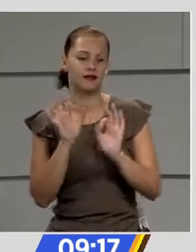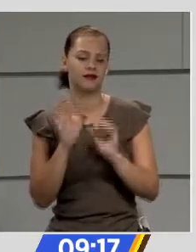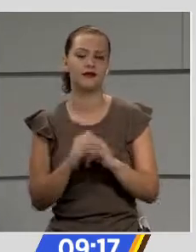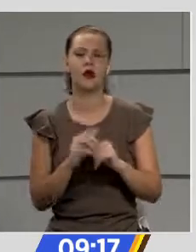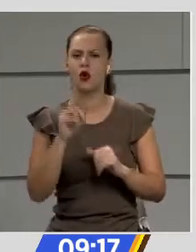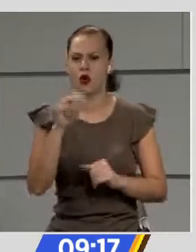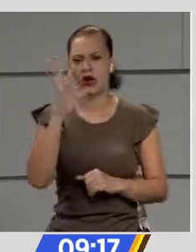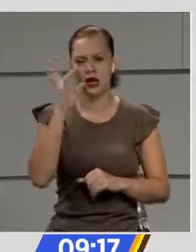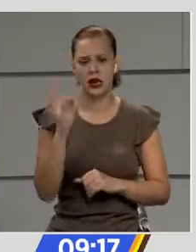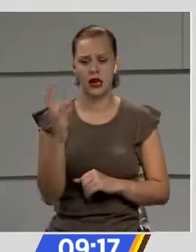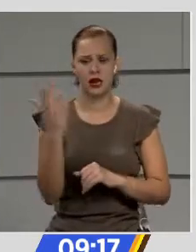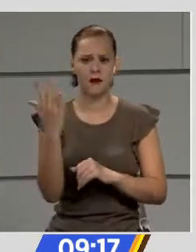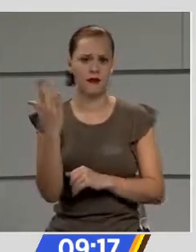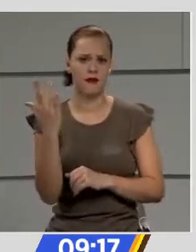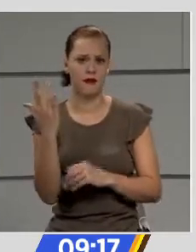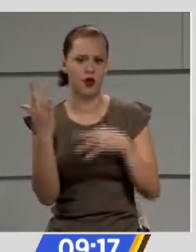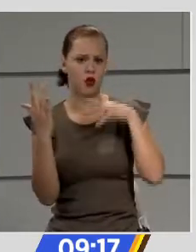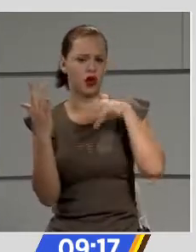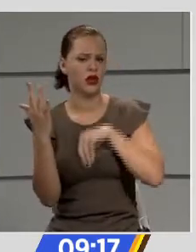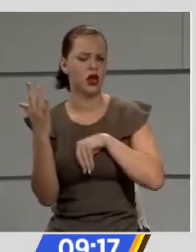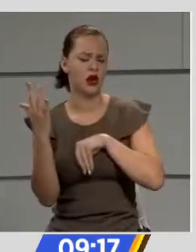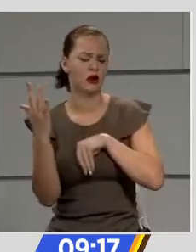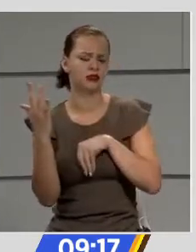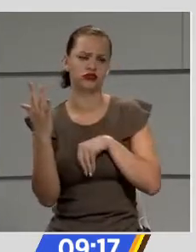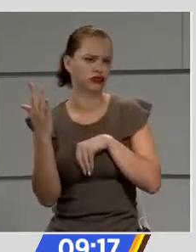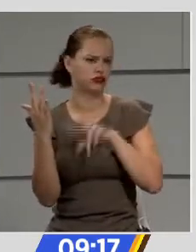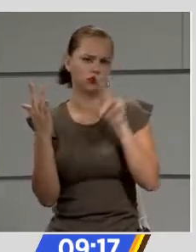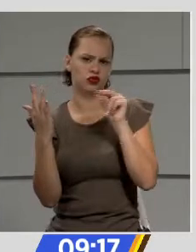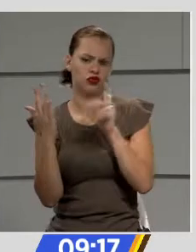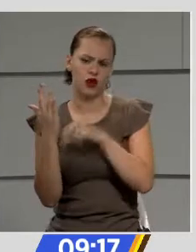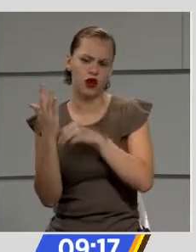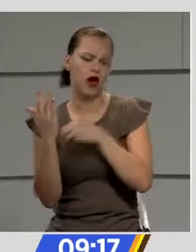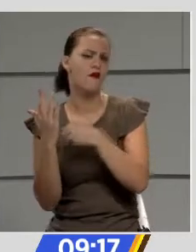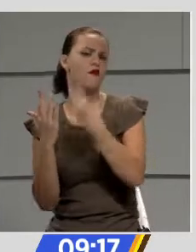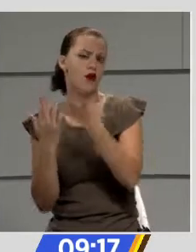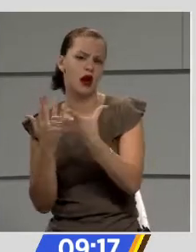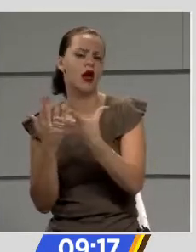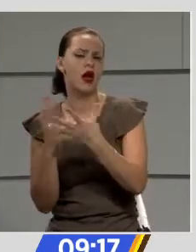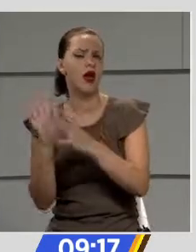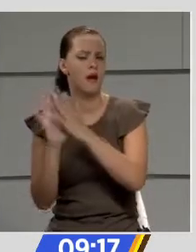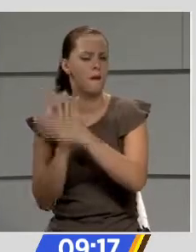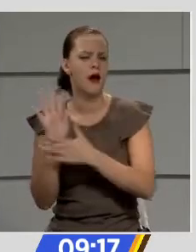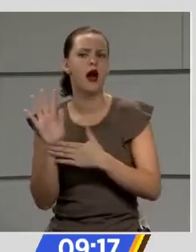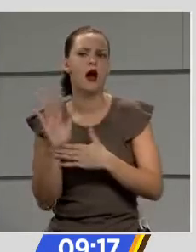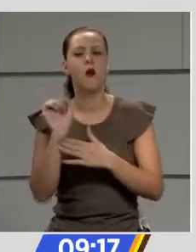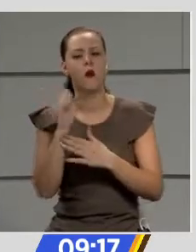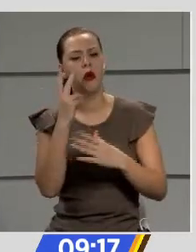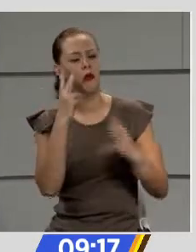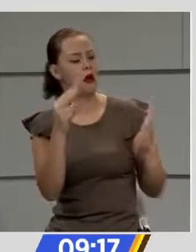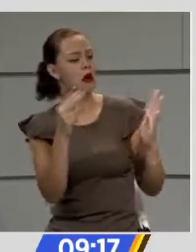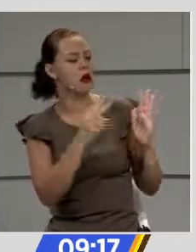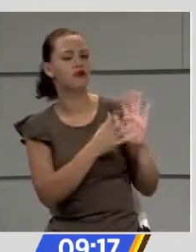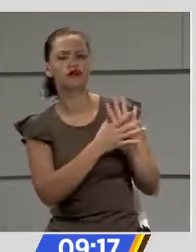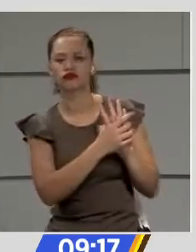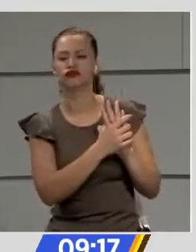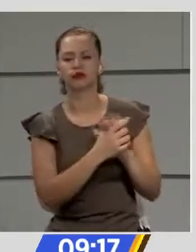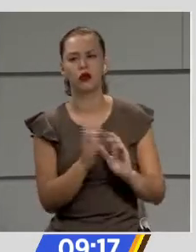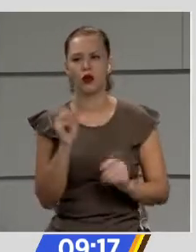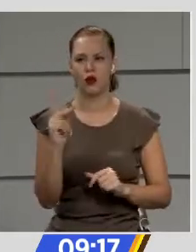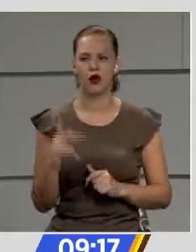cree que la mano será un órgano interno? No, es un órgano externo. Exactamente, es un órgano porque externo. Lo podemos, ¿verdad? Ver y palpar. Muy